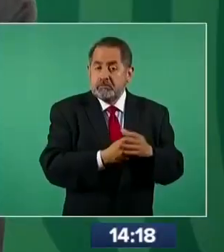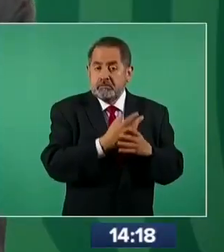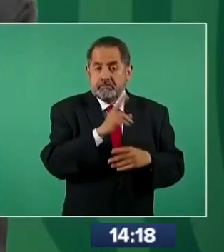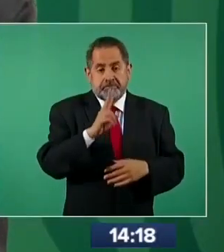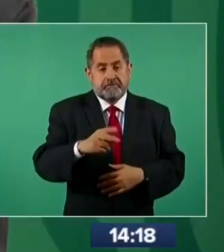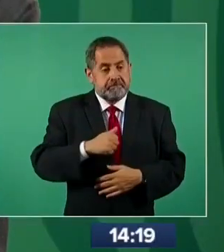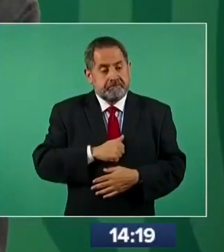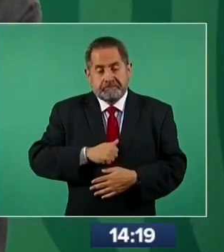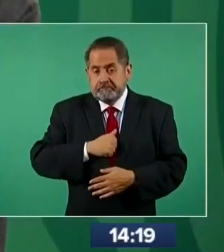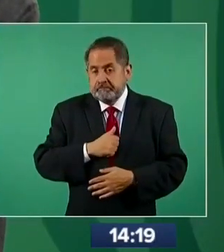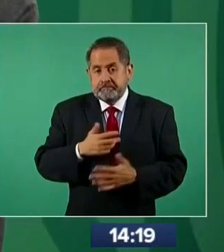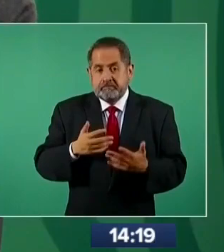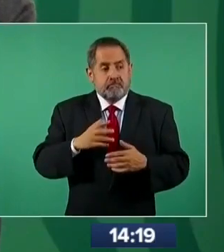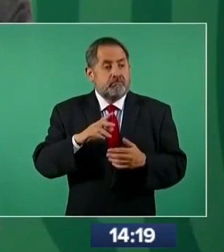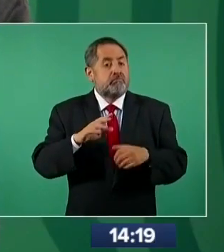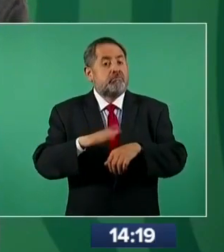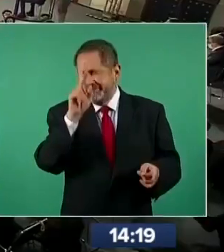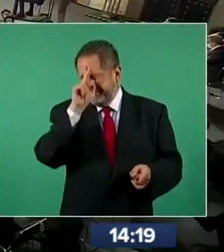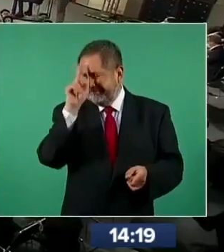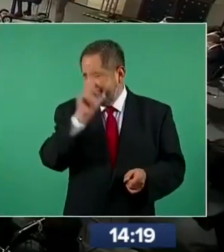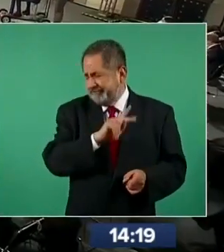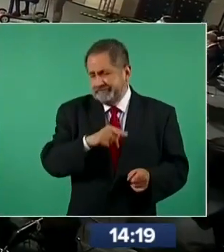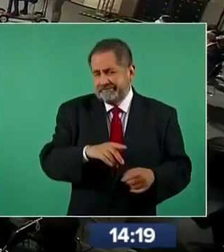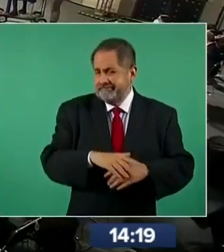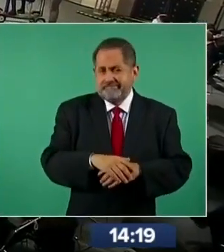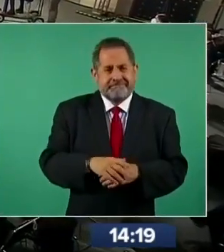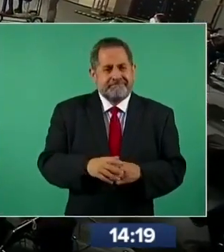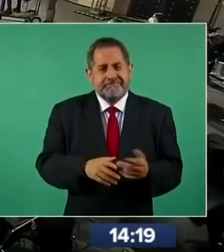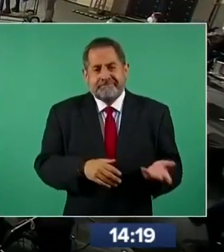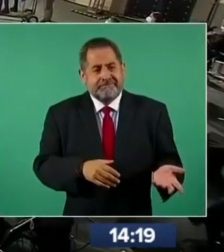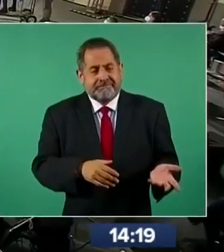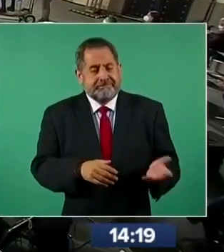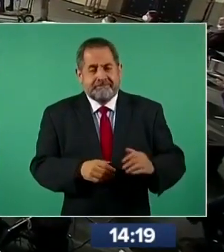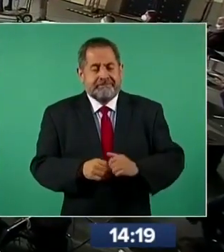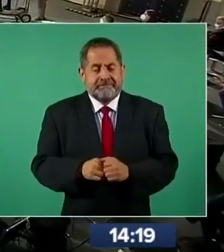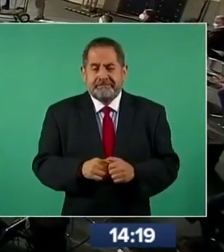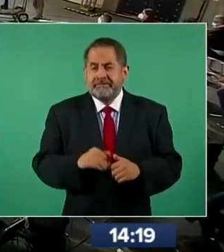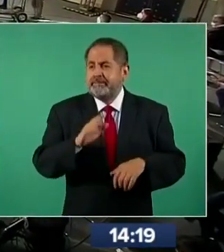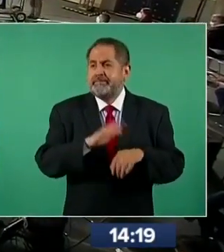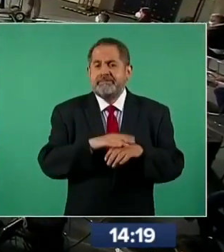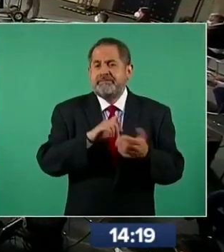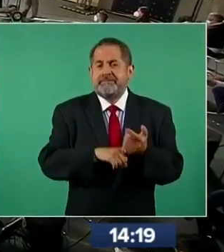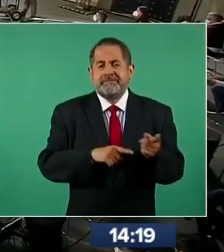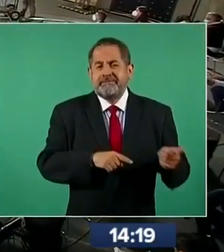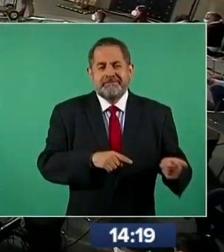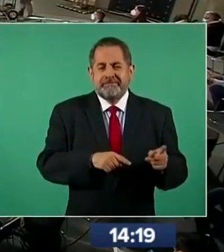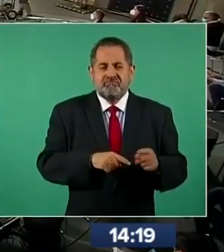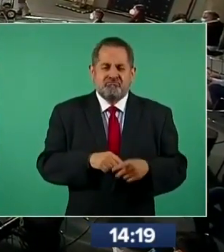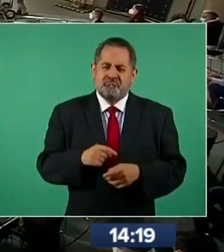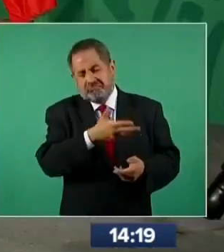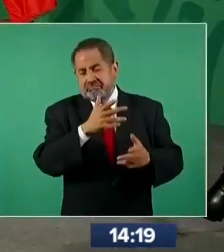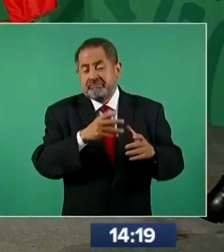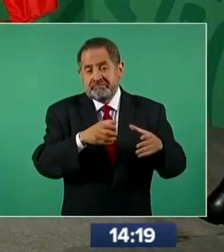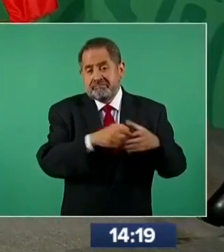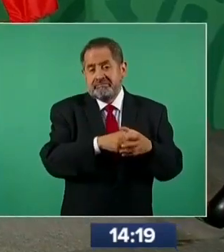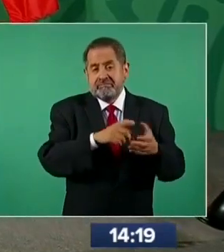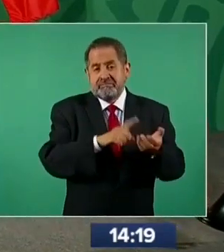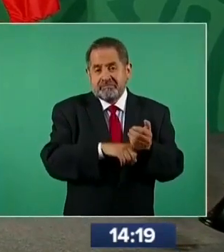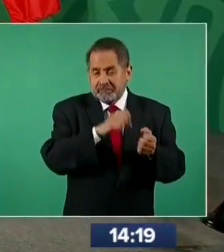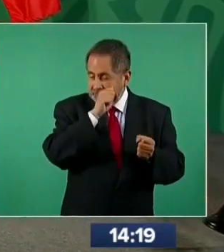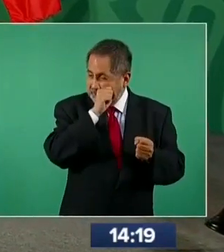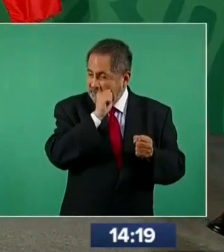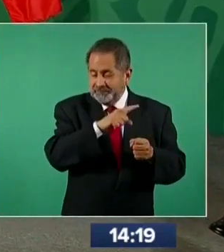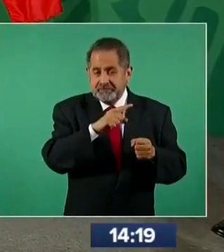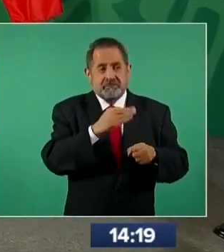Esto fue lo que dijo el presidente López Obrador sobre la polémica visita del líder de Vox al partido, es que es el partido de ultraderecha de España,